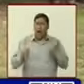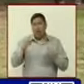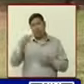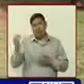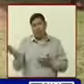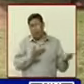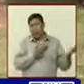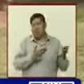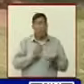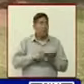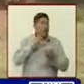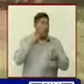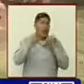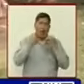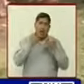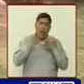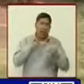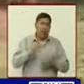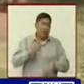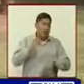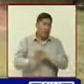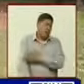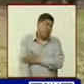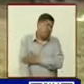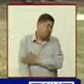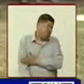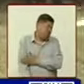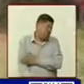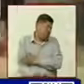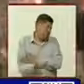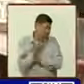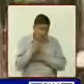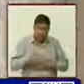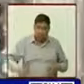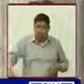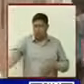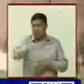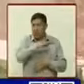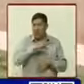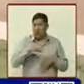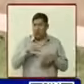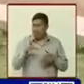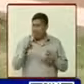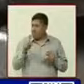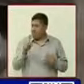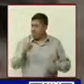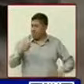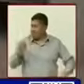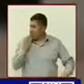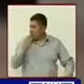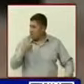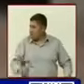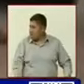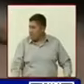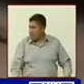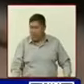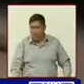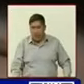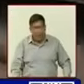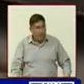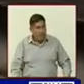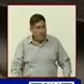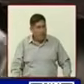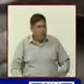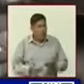motorizado. Con esas informaciones que realizamos en horas de la madrugada, un operativo en la zona, sin embargo no pudimos ubicar al presunto autor, sí el lugar donde